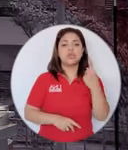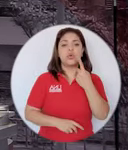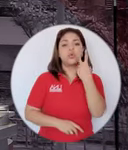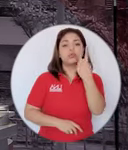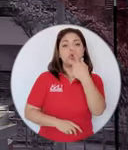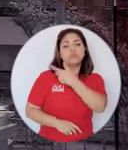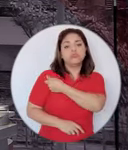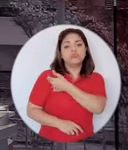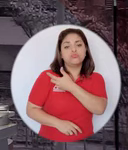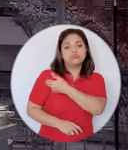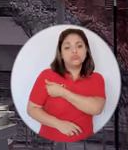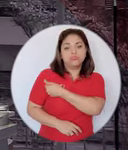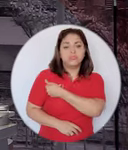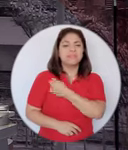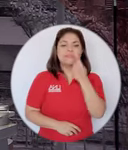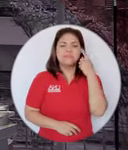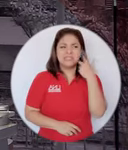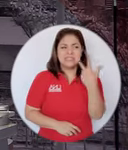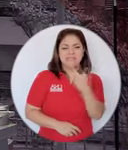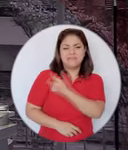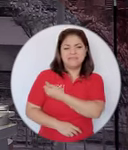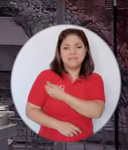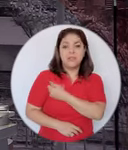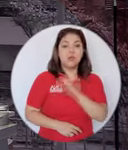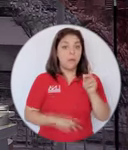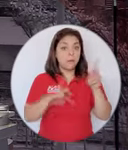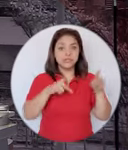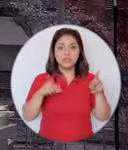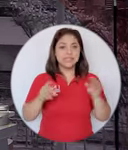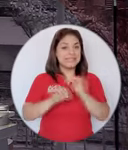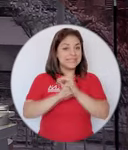2 dosis, no considera importante ponerse otra.